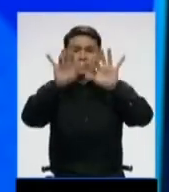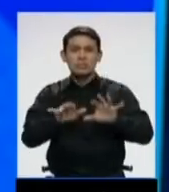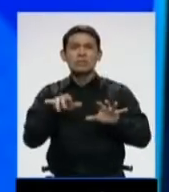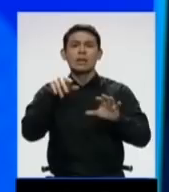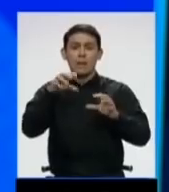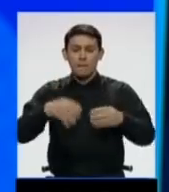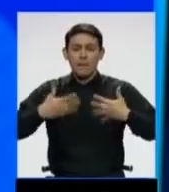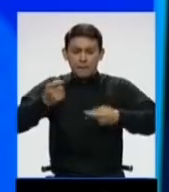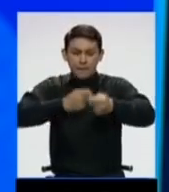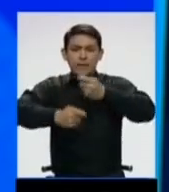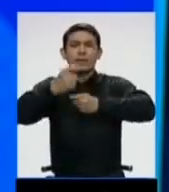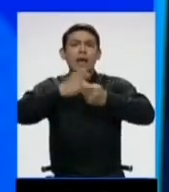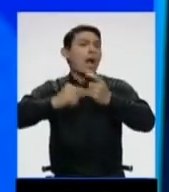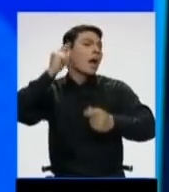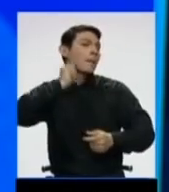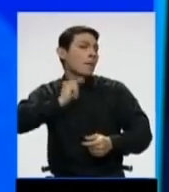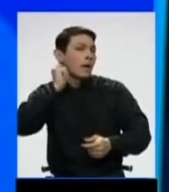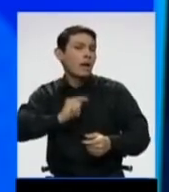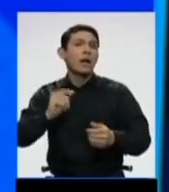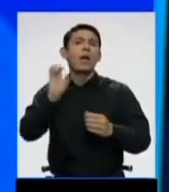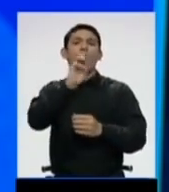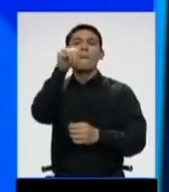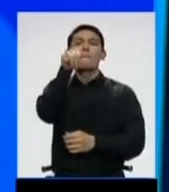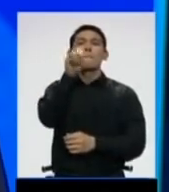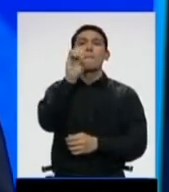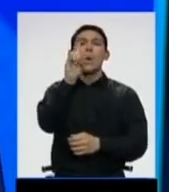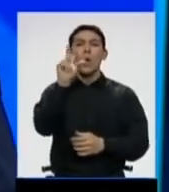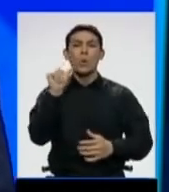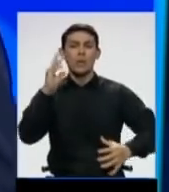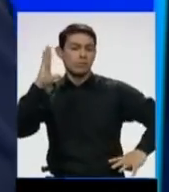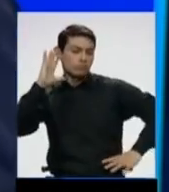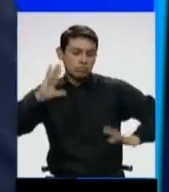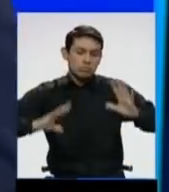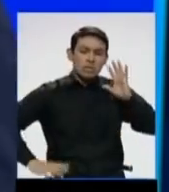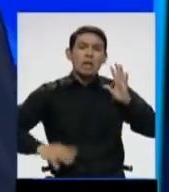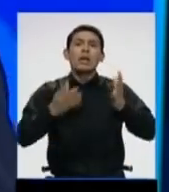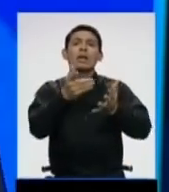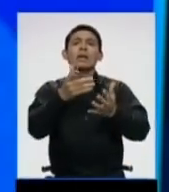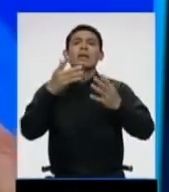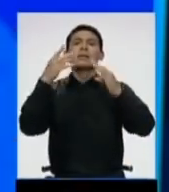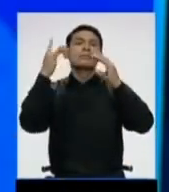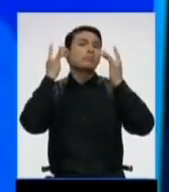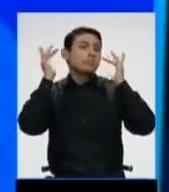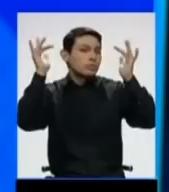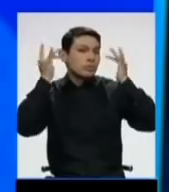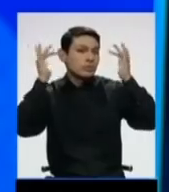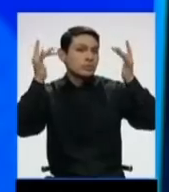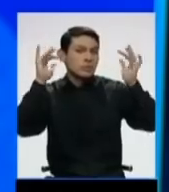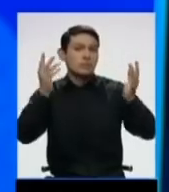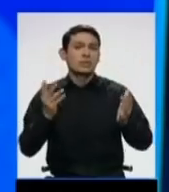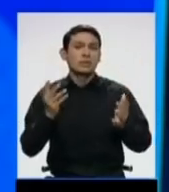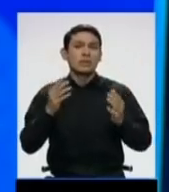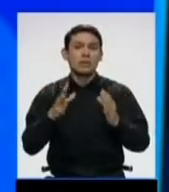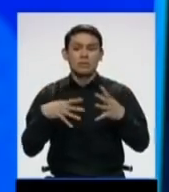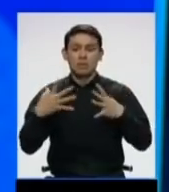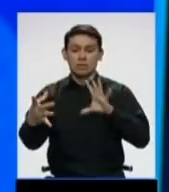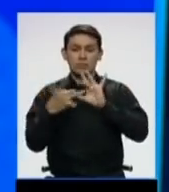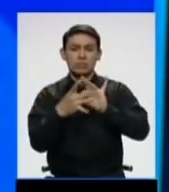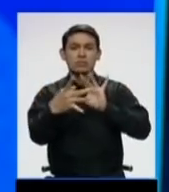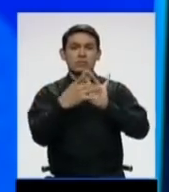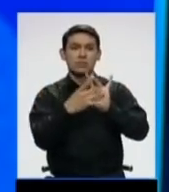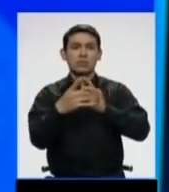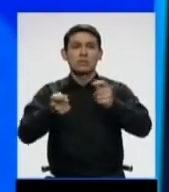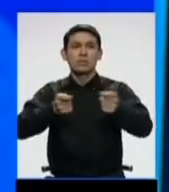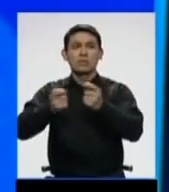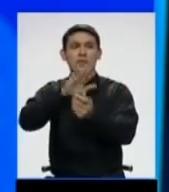diseño a Gamarra, diseño de modas o de música. Tenemos un plan de bolsa de trabajo en el municipio, particularlo con el gobierno central. Ahí